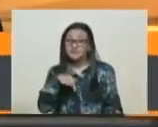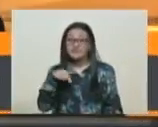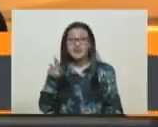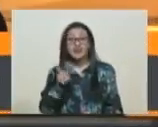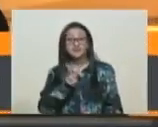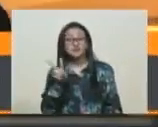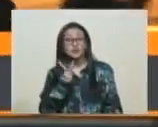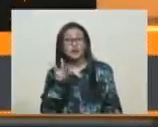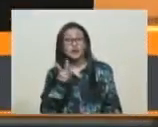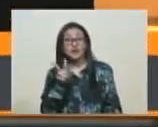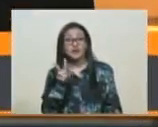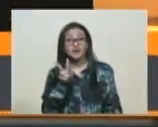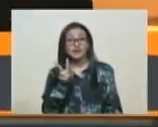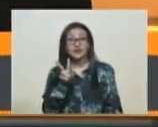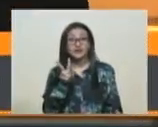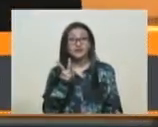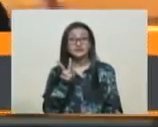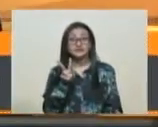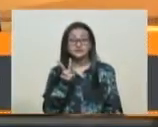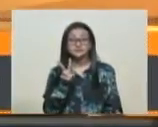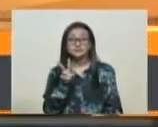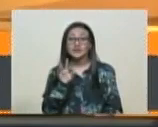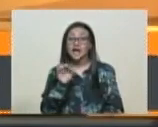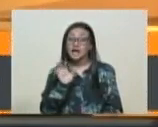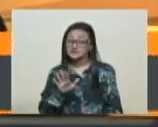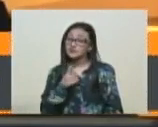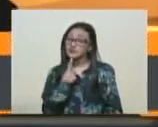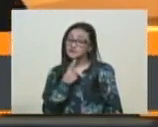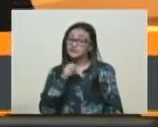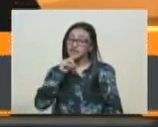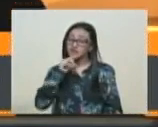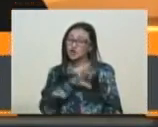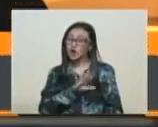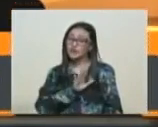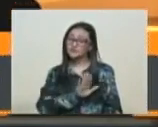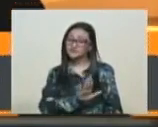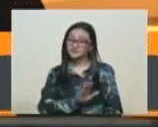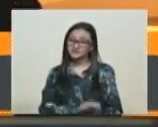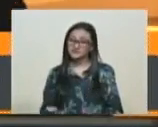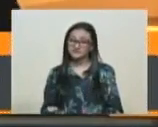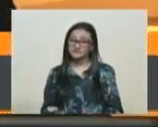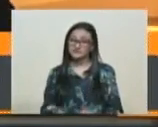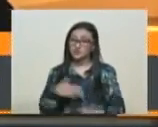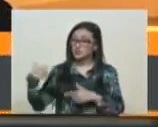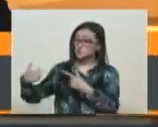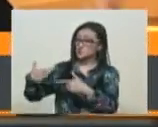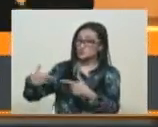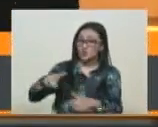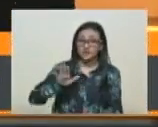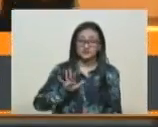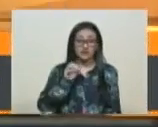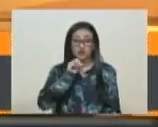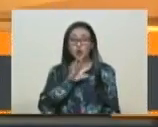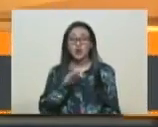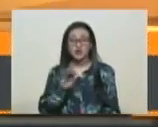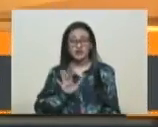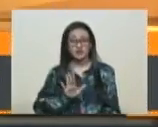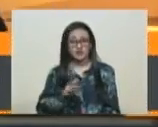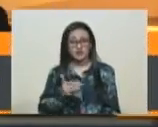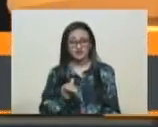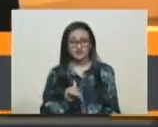Venezuela. Así está marcado en nuestra historia, así está en nuestro legado histórico y así está en nuestras